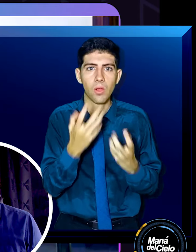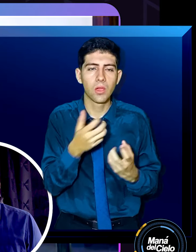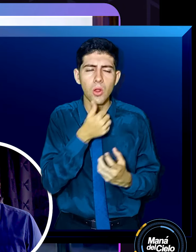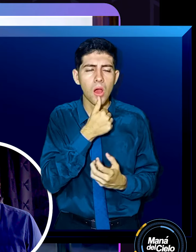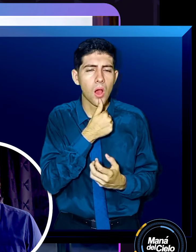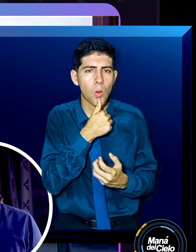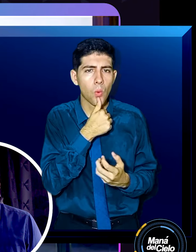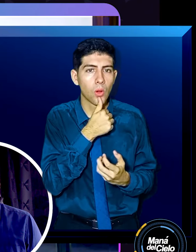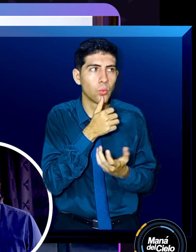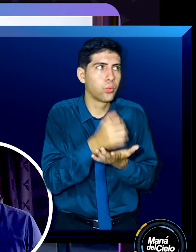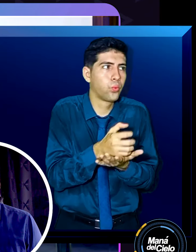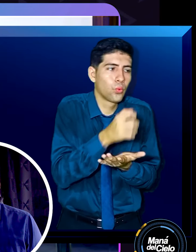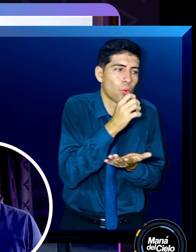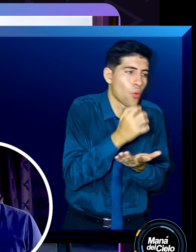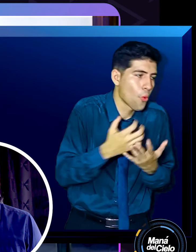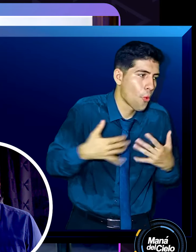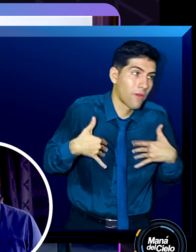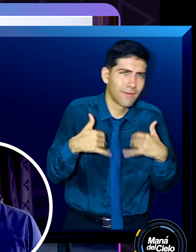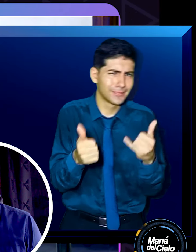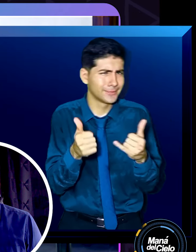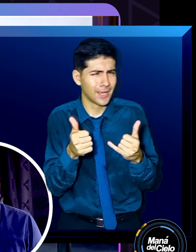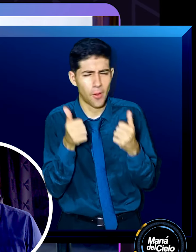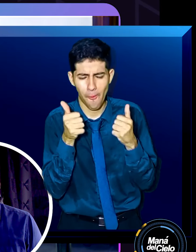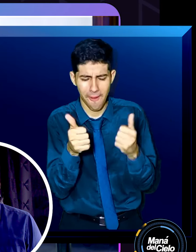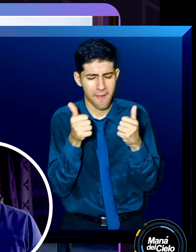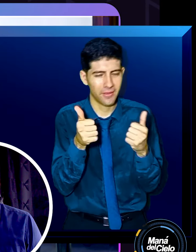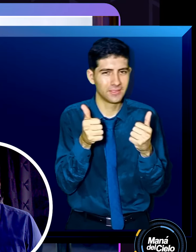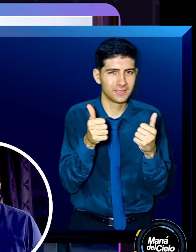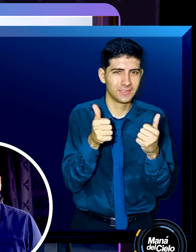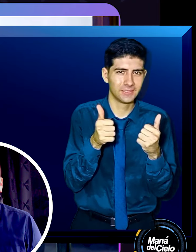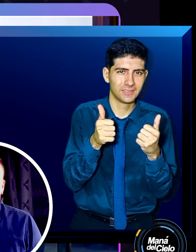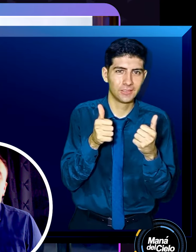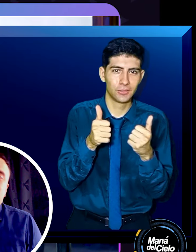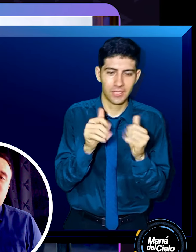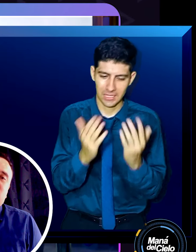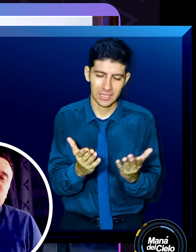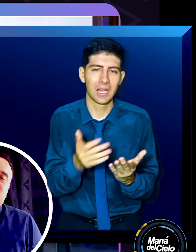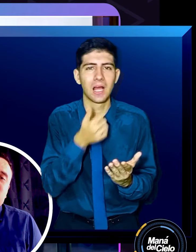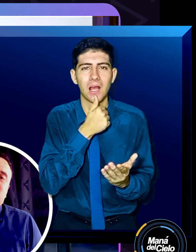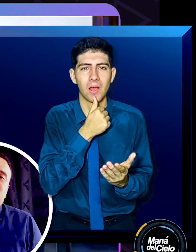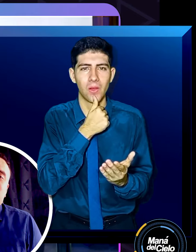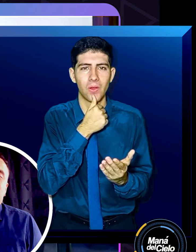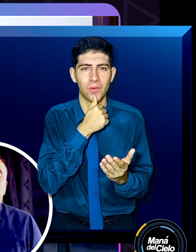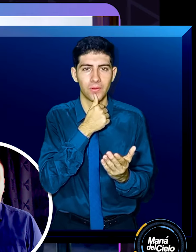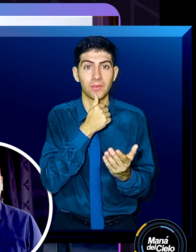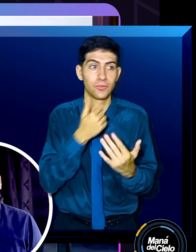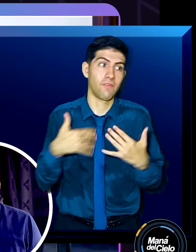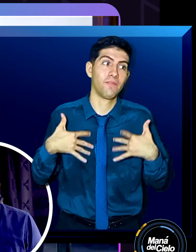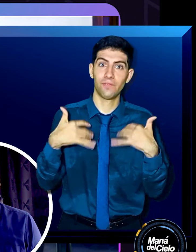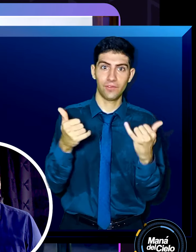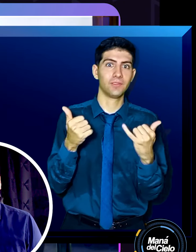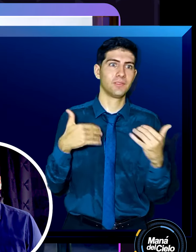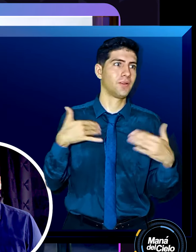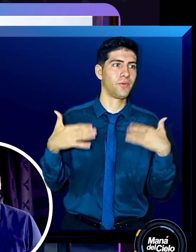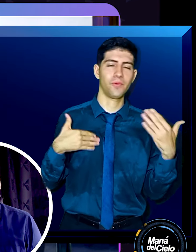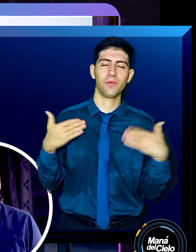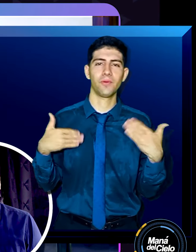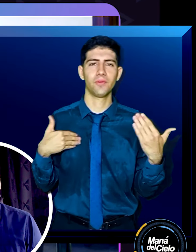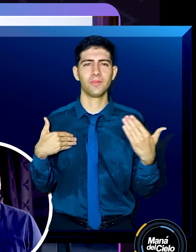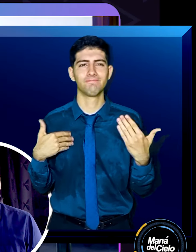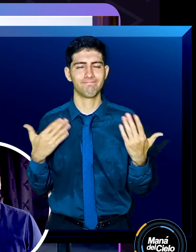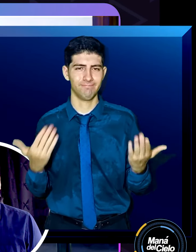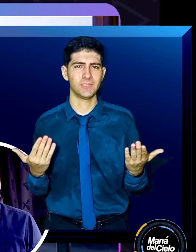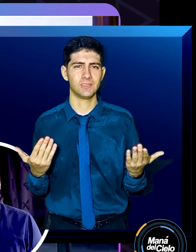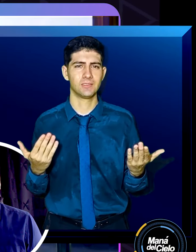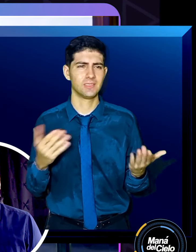agua. A veces hasta dice, espérese un poquito, cálmese. Pero hay agua. Y eso te da alegría.